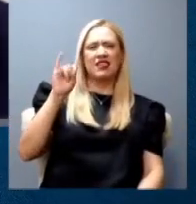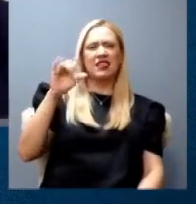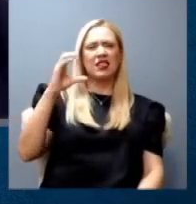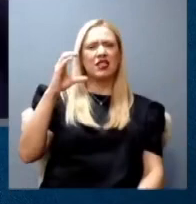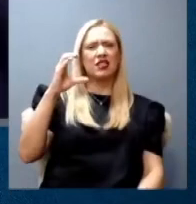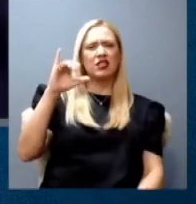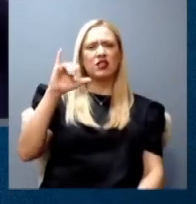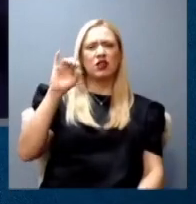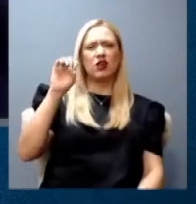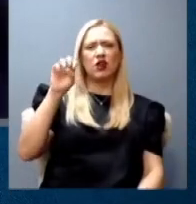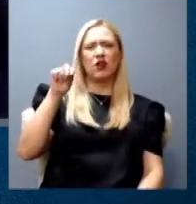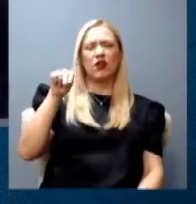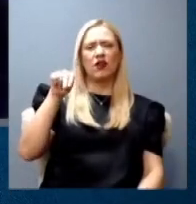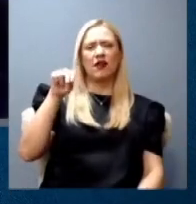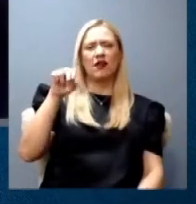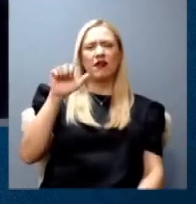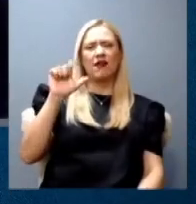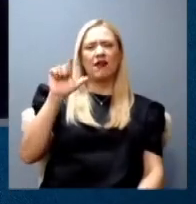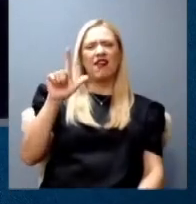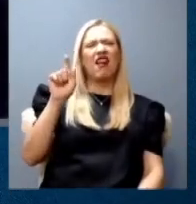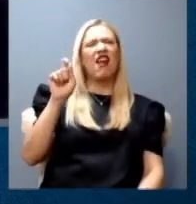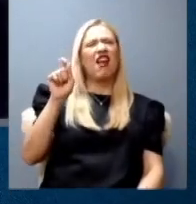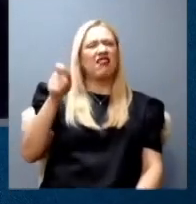de justicia transicional.